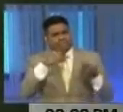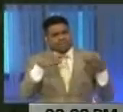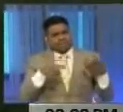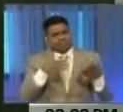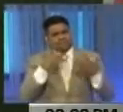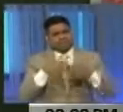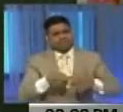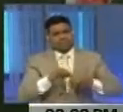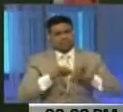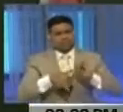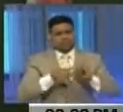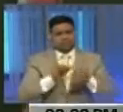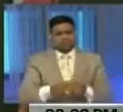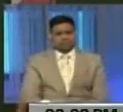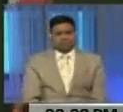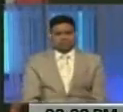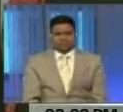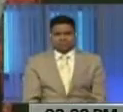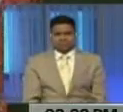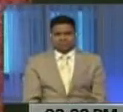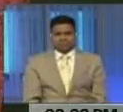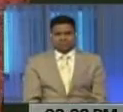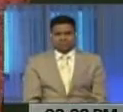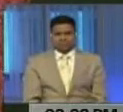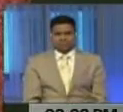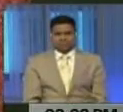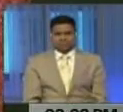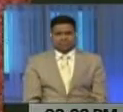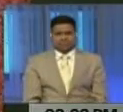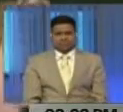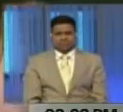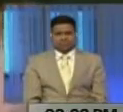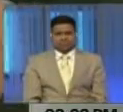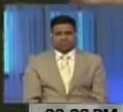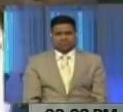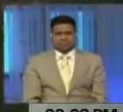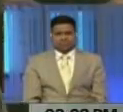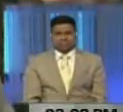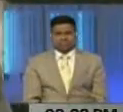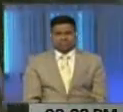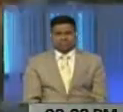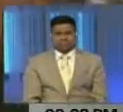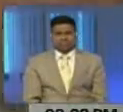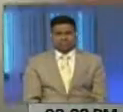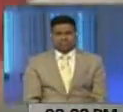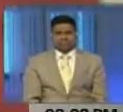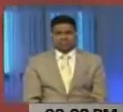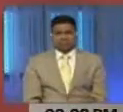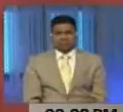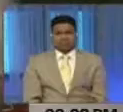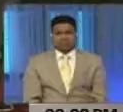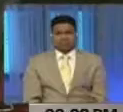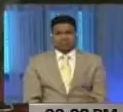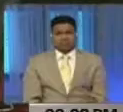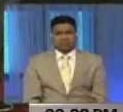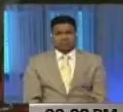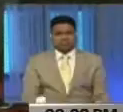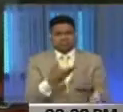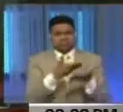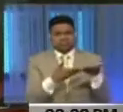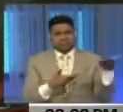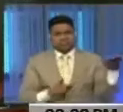de compromiso con la empresa Yankuang Group para la constitución de empresa mixta en el rubro de